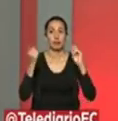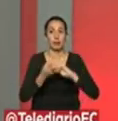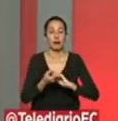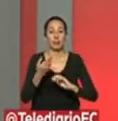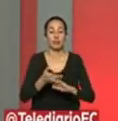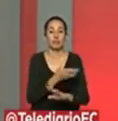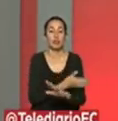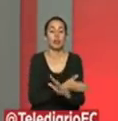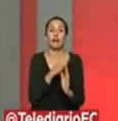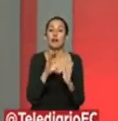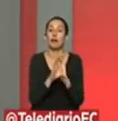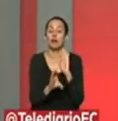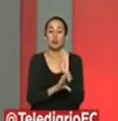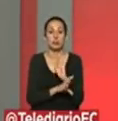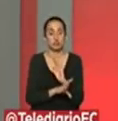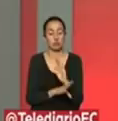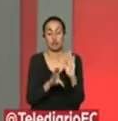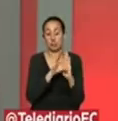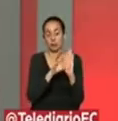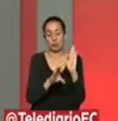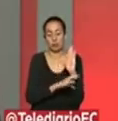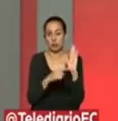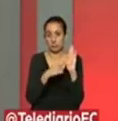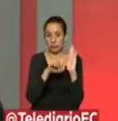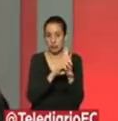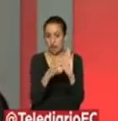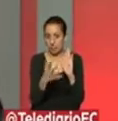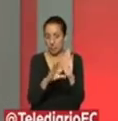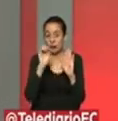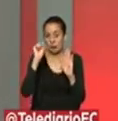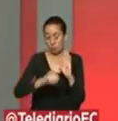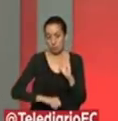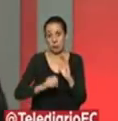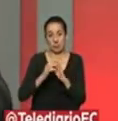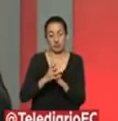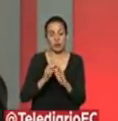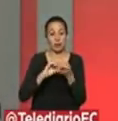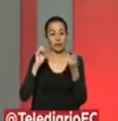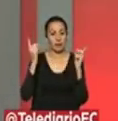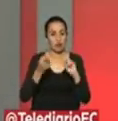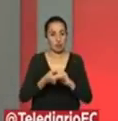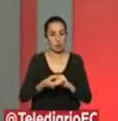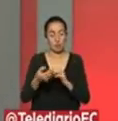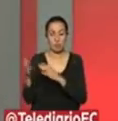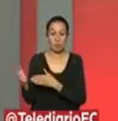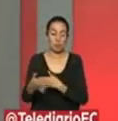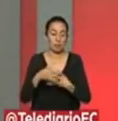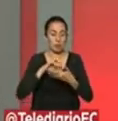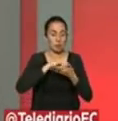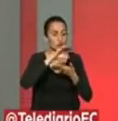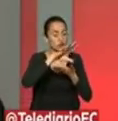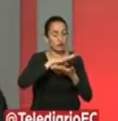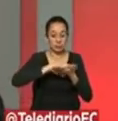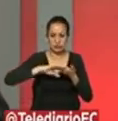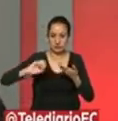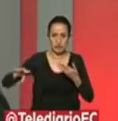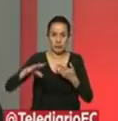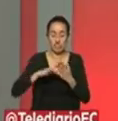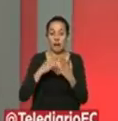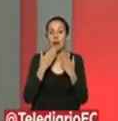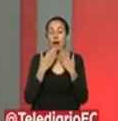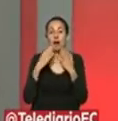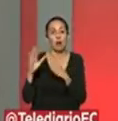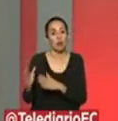que es inconstitucional, porque lo inconstitucional se deroga, no se reforma, porque el solo reformar en la práctica es ponerle su